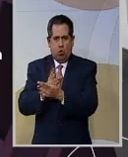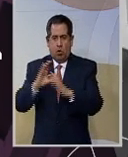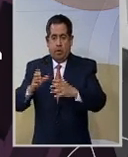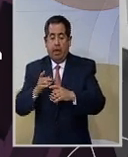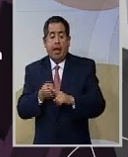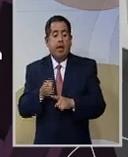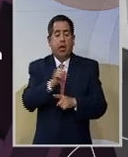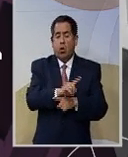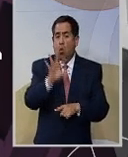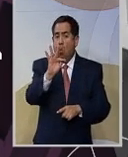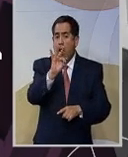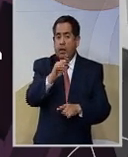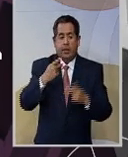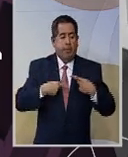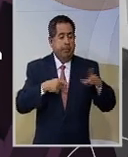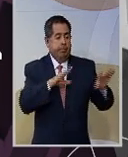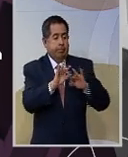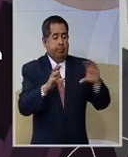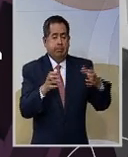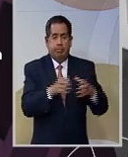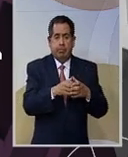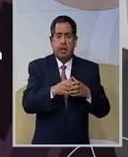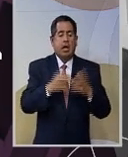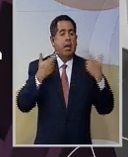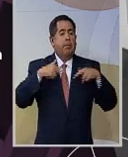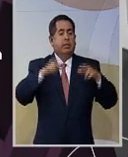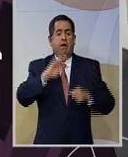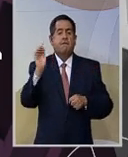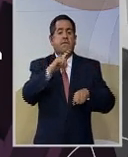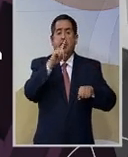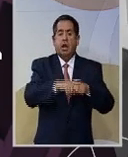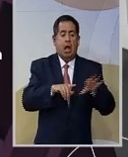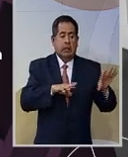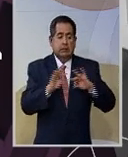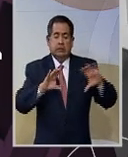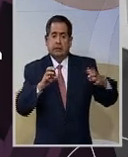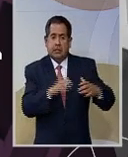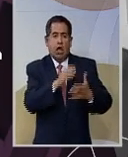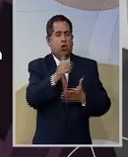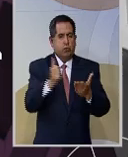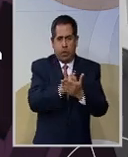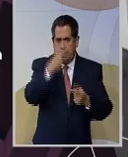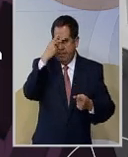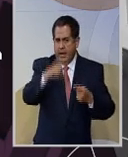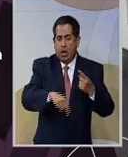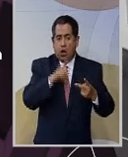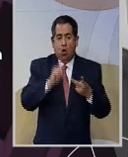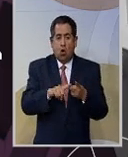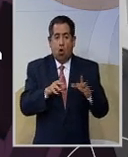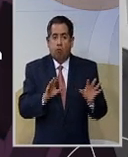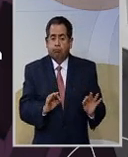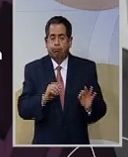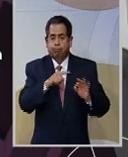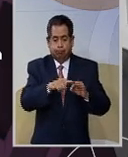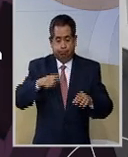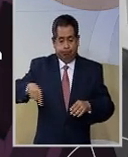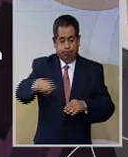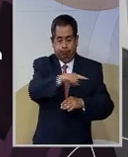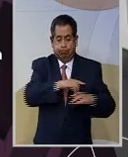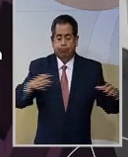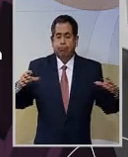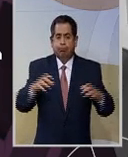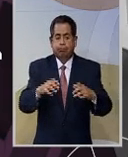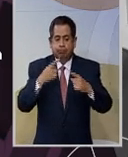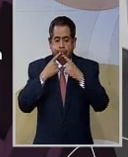40 designados por órganos de representación federal, quienes sean constituyentes de la Ciudad de México no percibirán emolumento